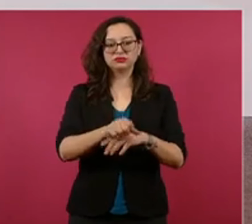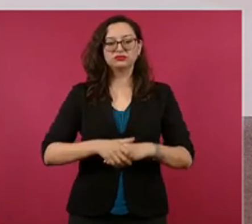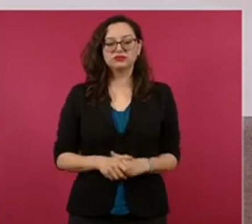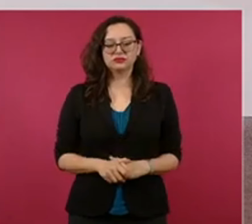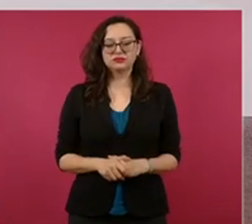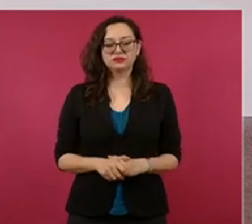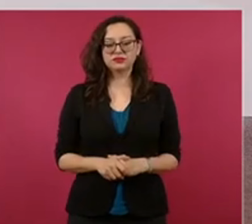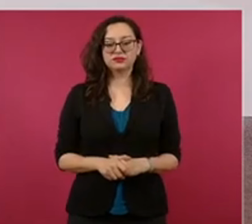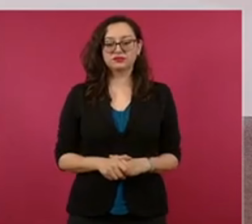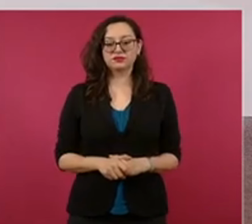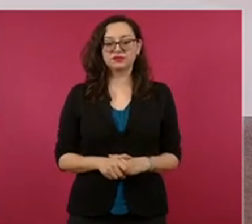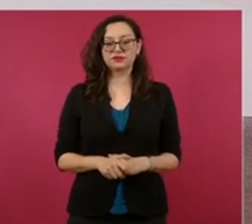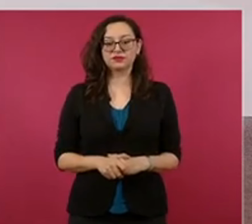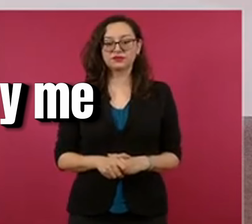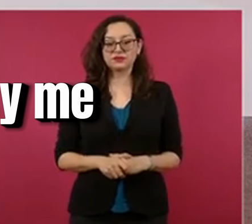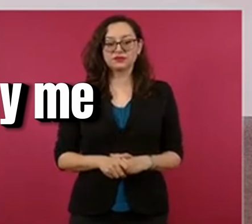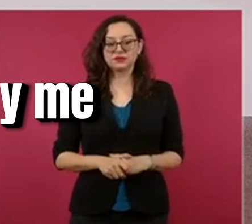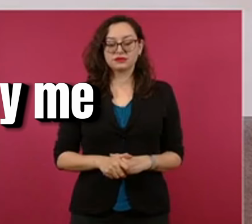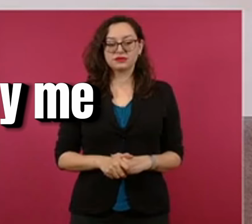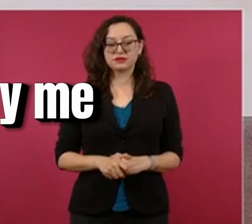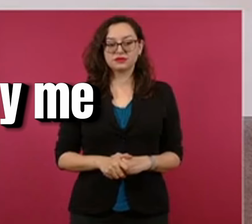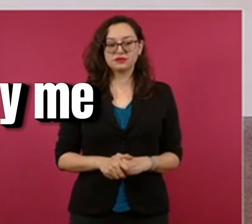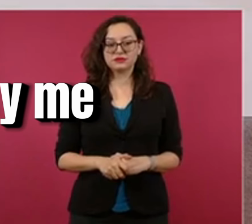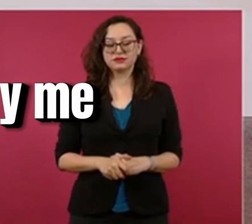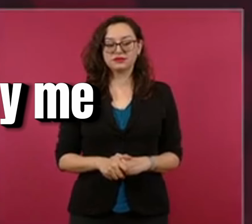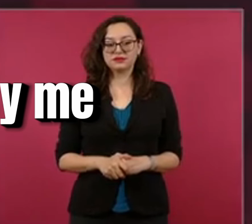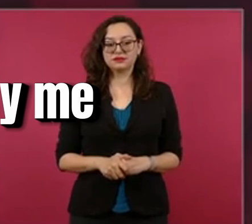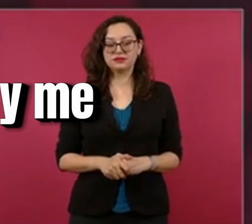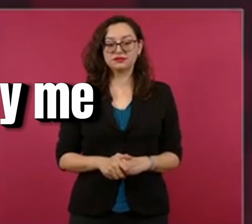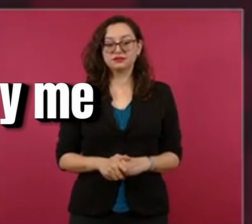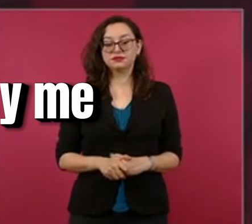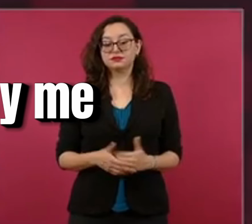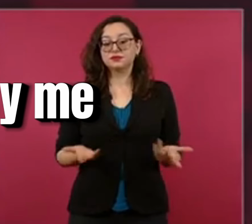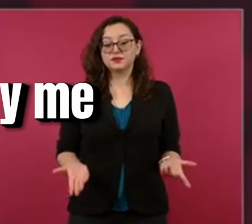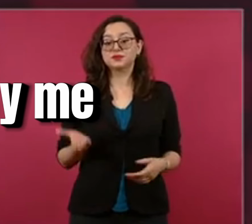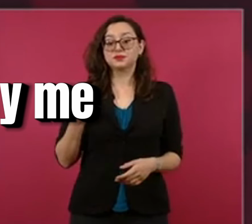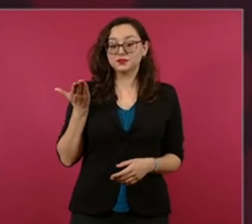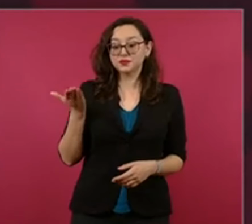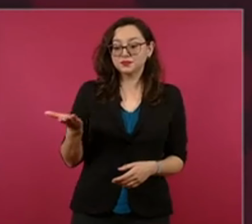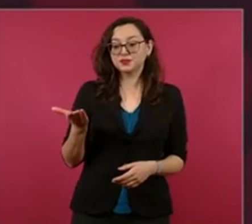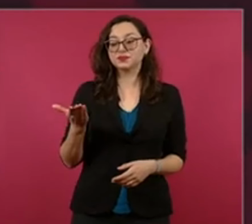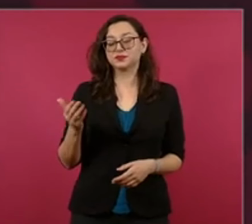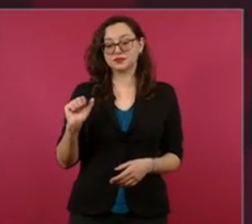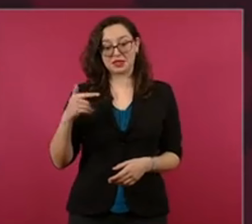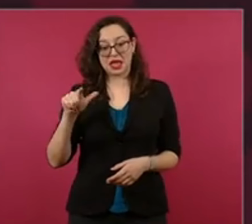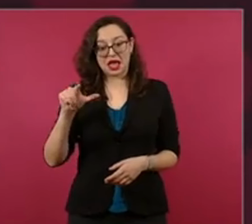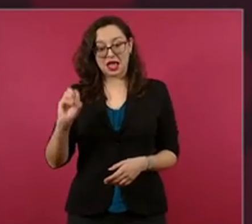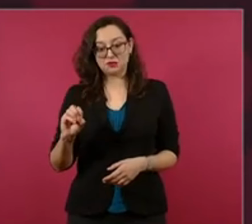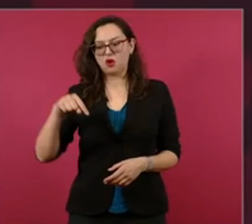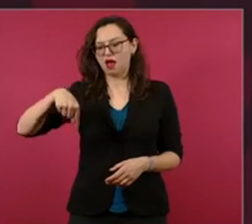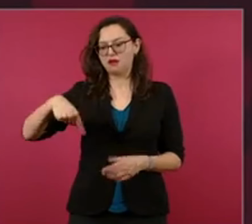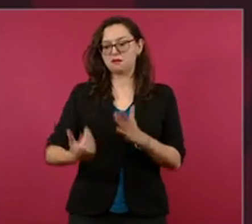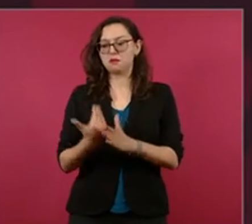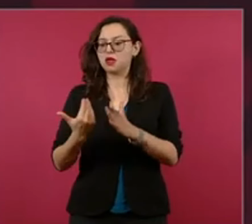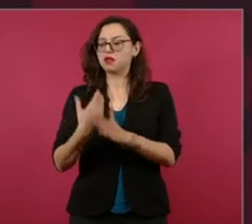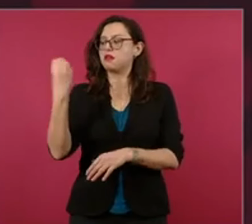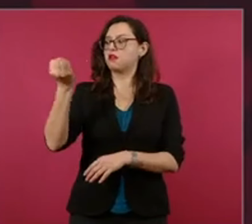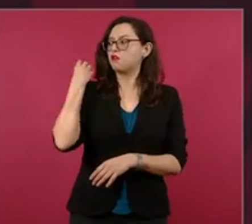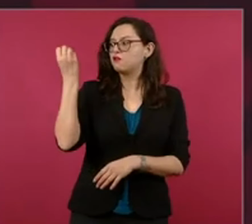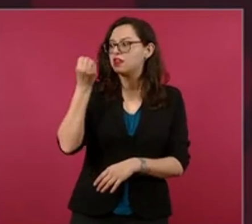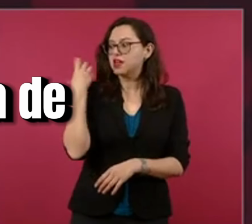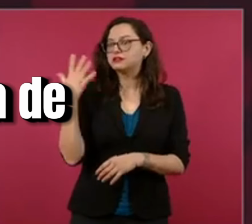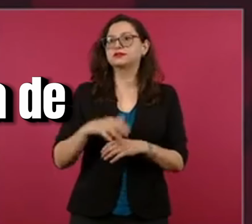Hablamos también, él siempre, como lo dicen las mañaneras y me lo ha dicho muchas veces y ahora